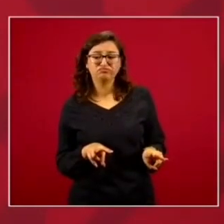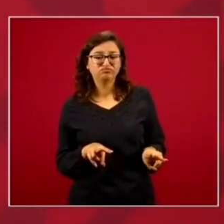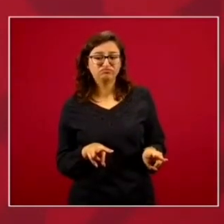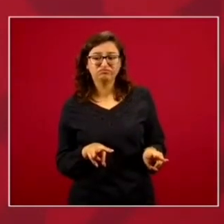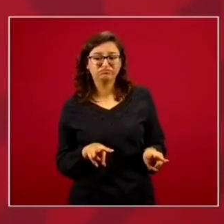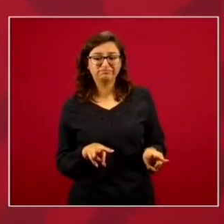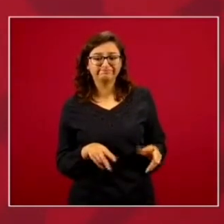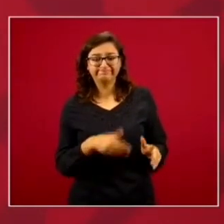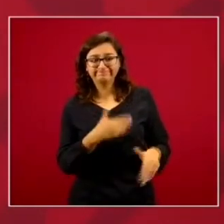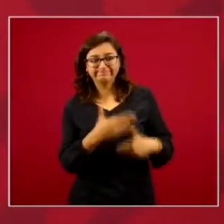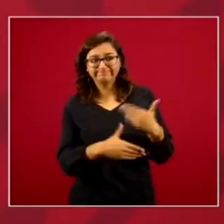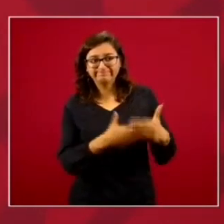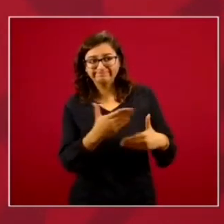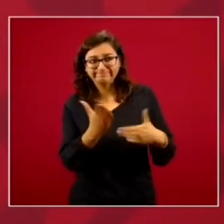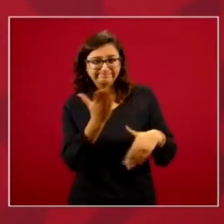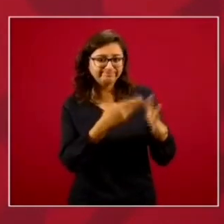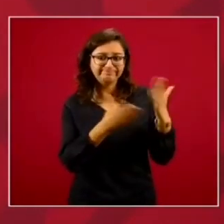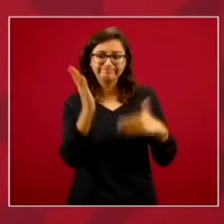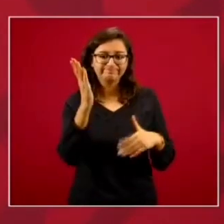prosperan,